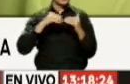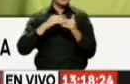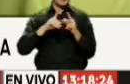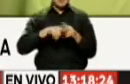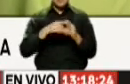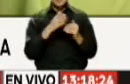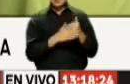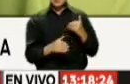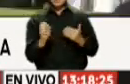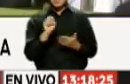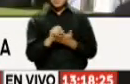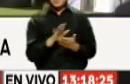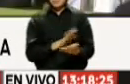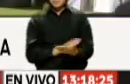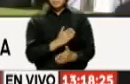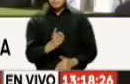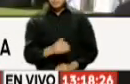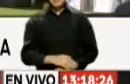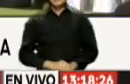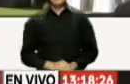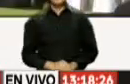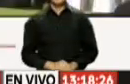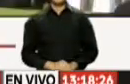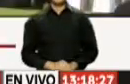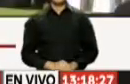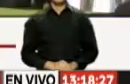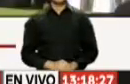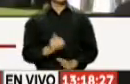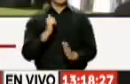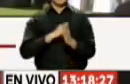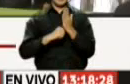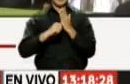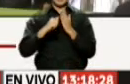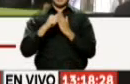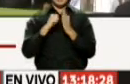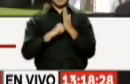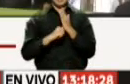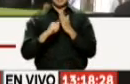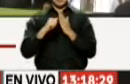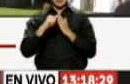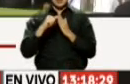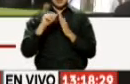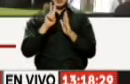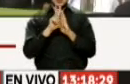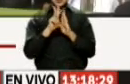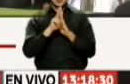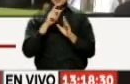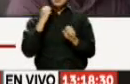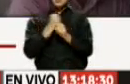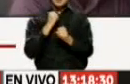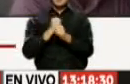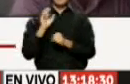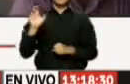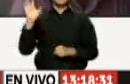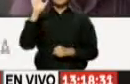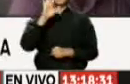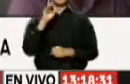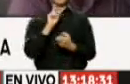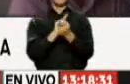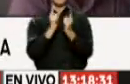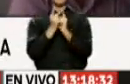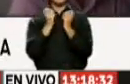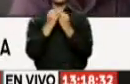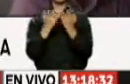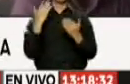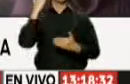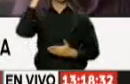el proyecto. Para poder con el Midubi poderlo trabajar en cada una de las provincias. Durante el encuentro que tuvo